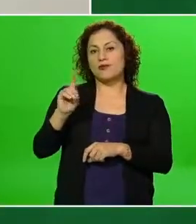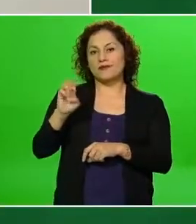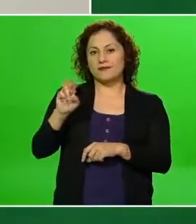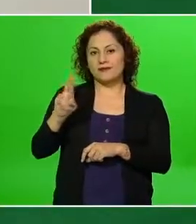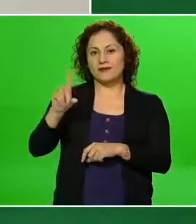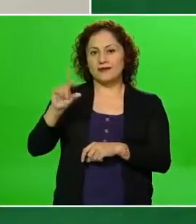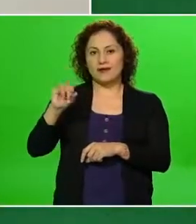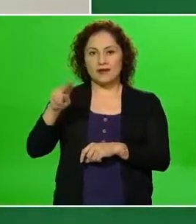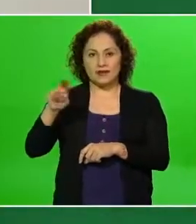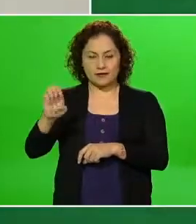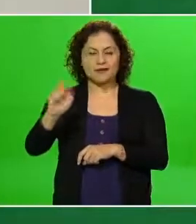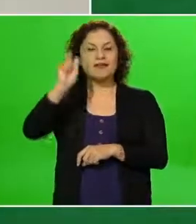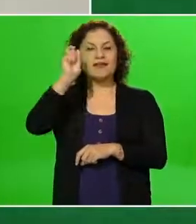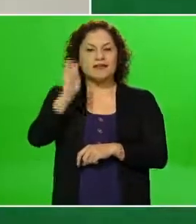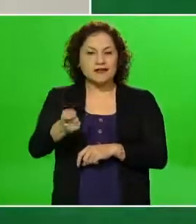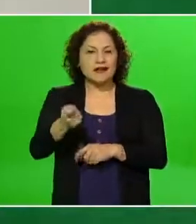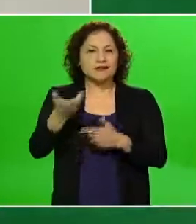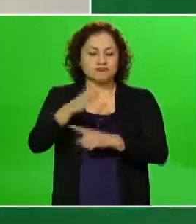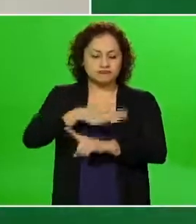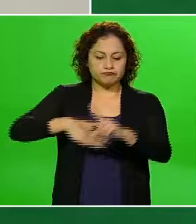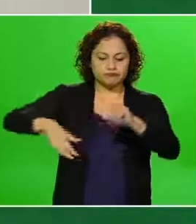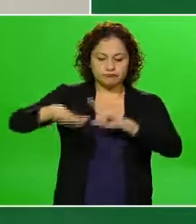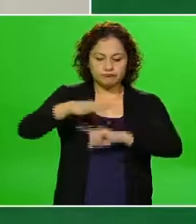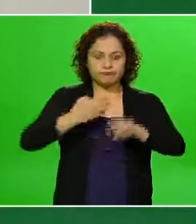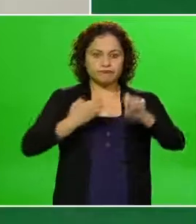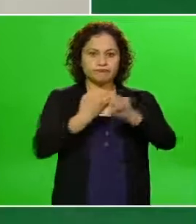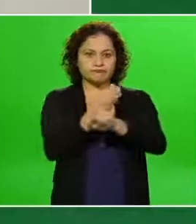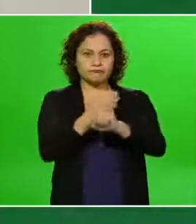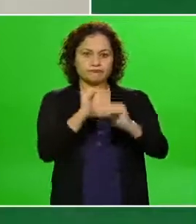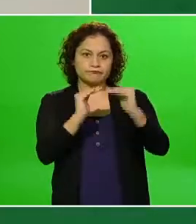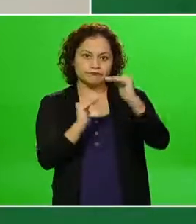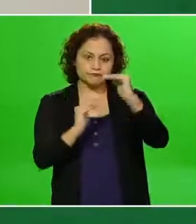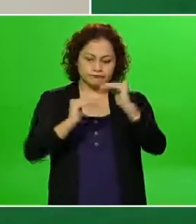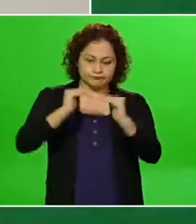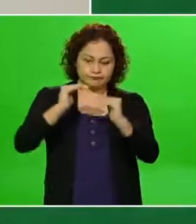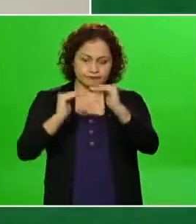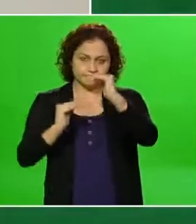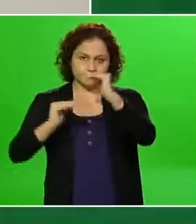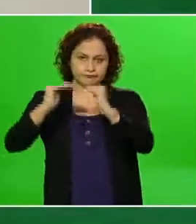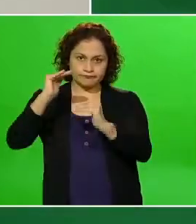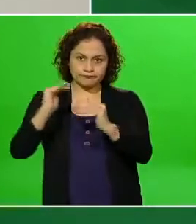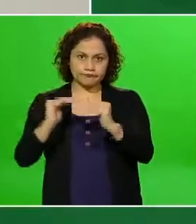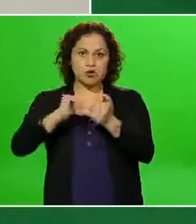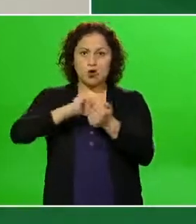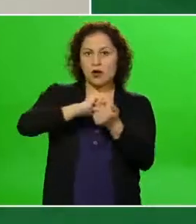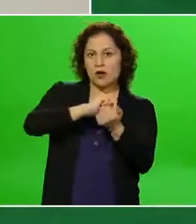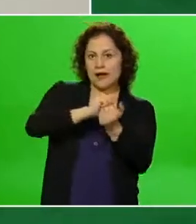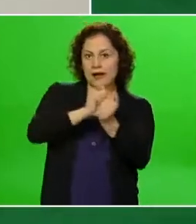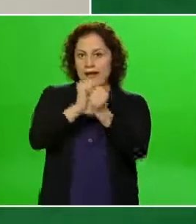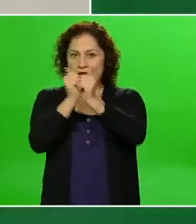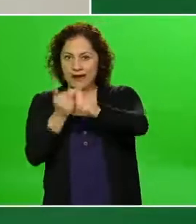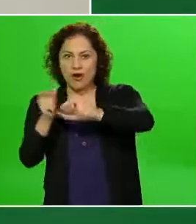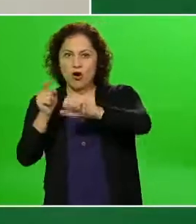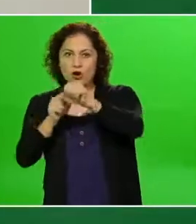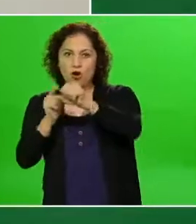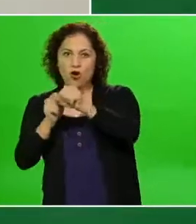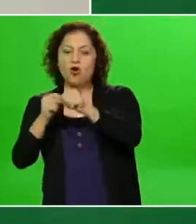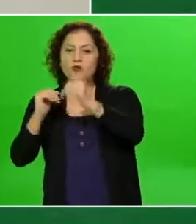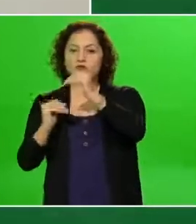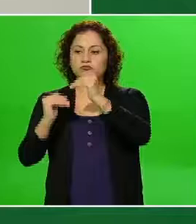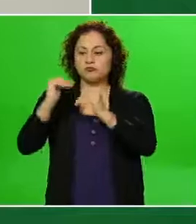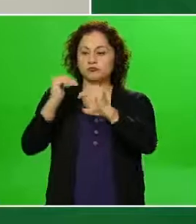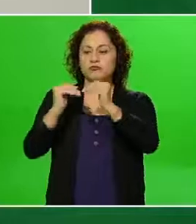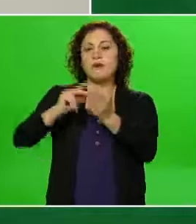es muy frecuente que una entidad pueda estar variando entre un nivel de riesgo y el otro. Es decir, si para efectos del verde